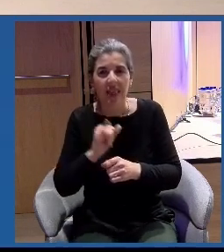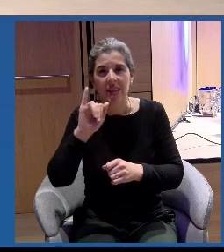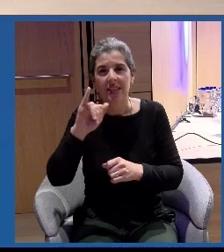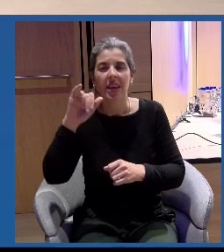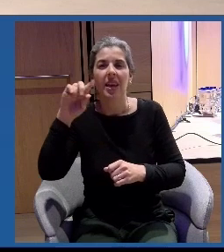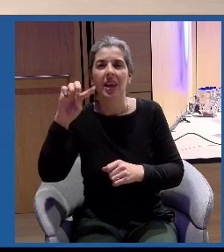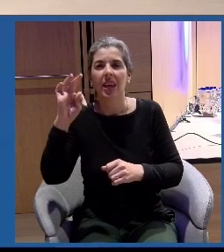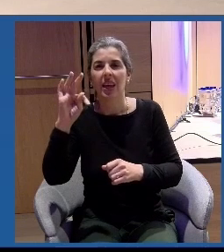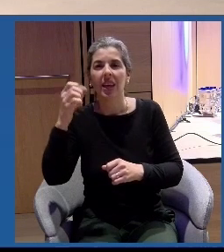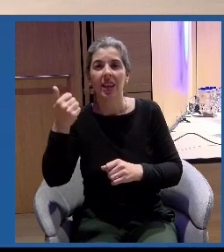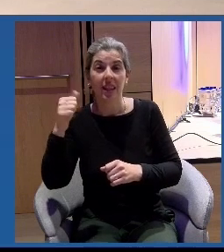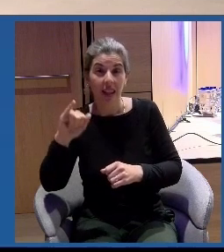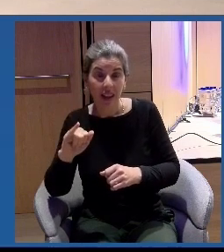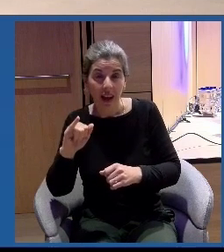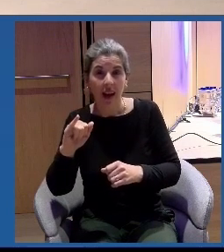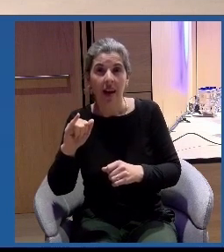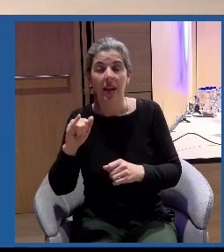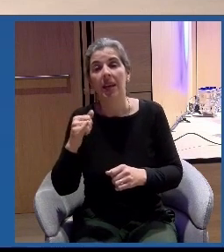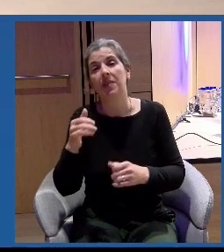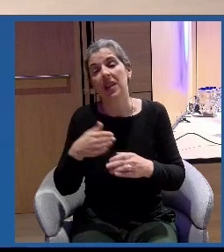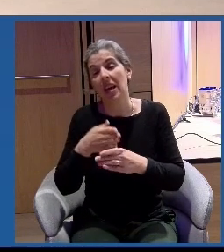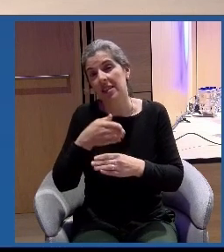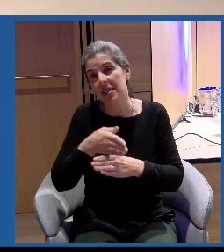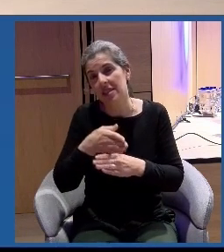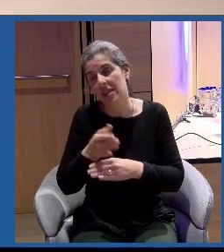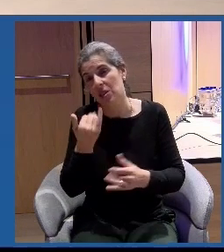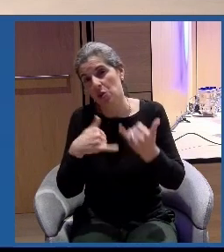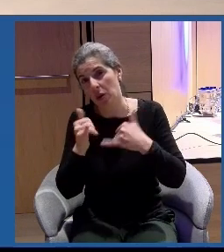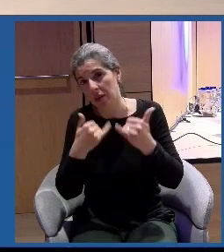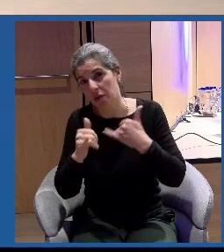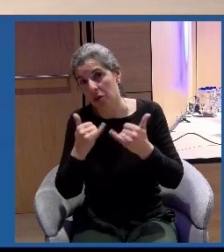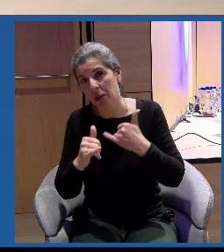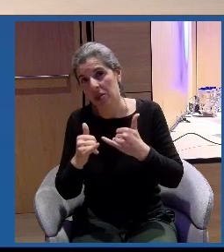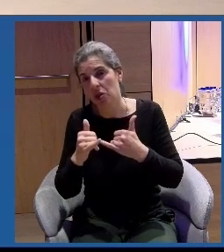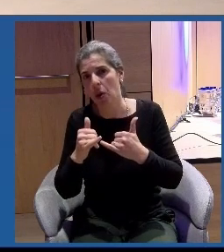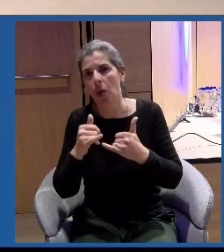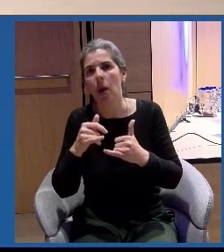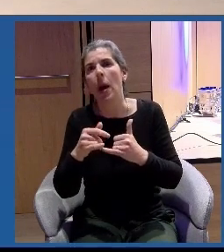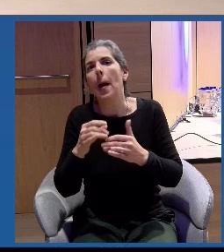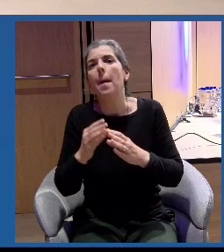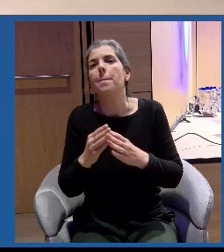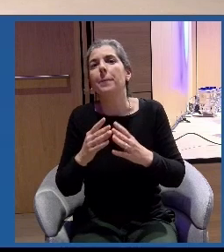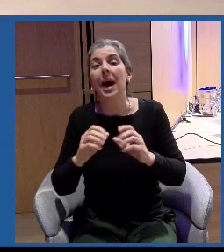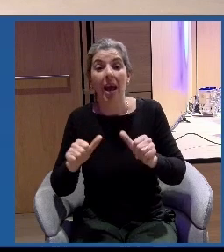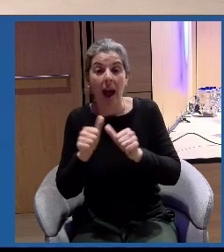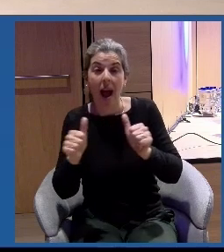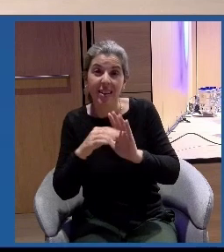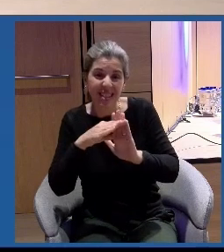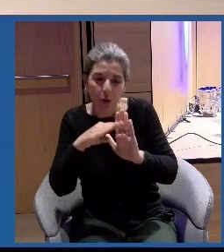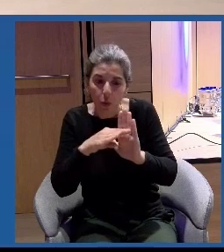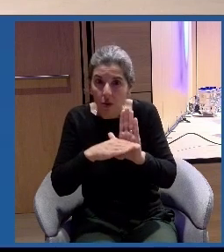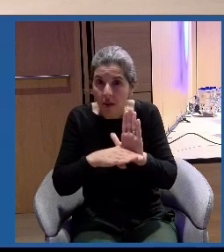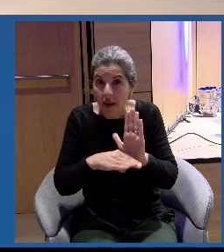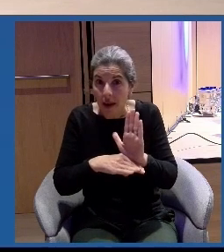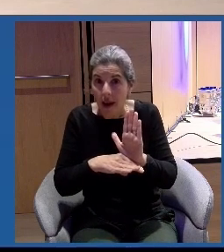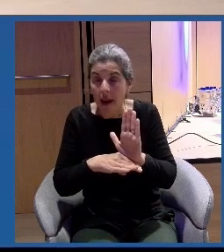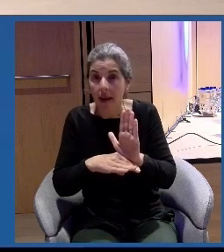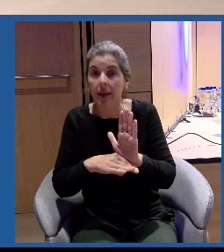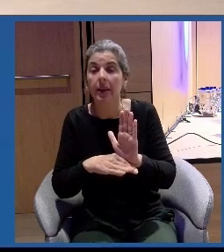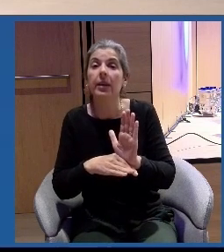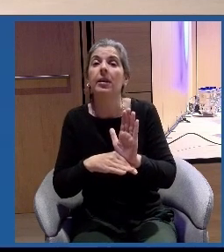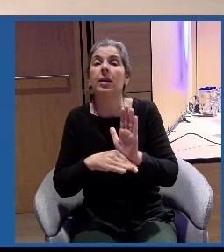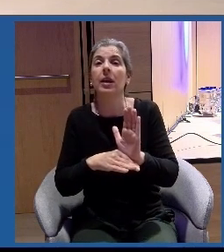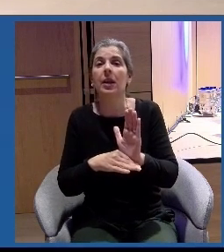Información. Básicamente, lo que se pretende es rankear, digamos, a los distintos organismos en el cumplimiento de